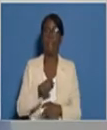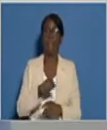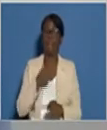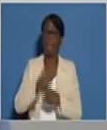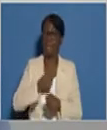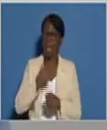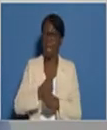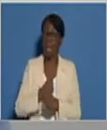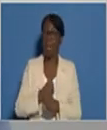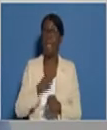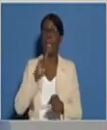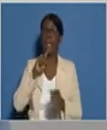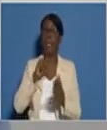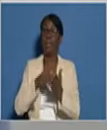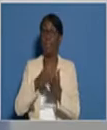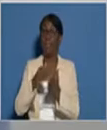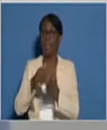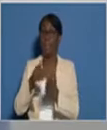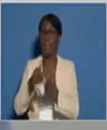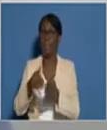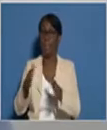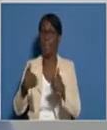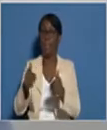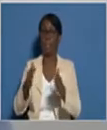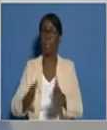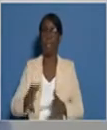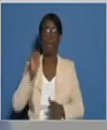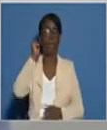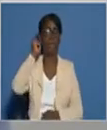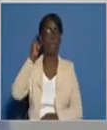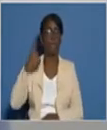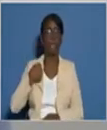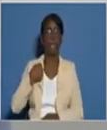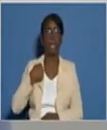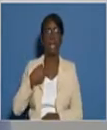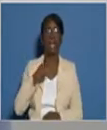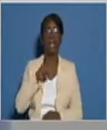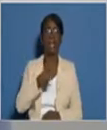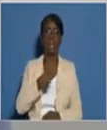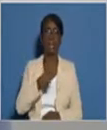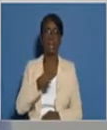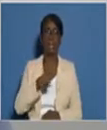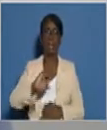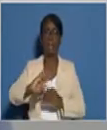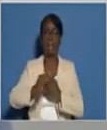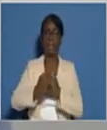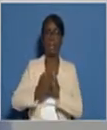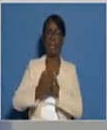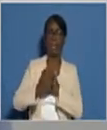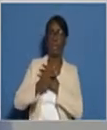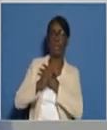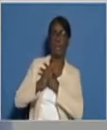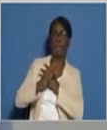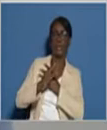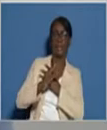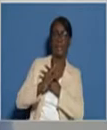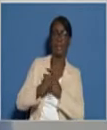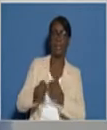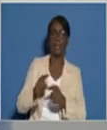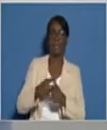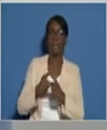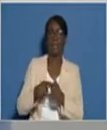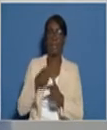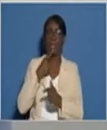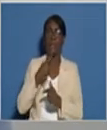y miles de panameños y panameñas. Es una medida perfecta porque esa medida perfecta debía ir de la mano con